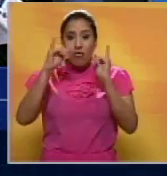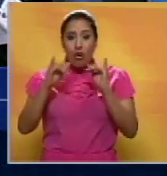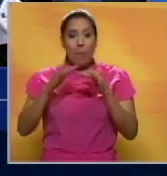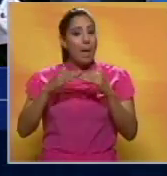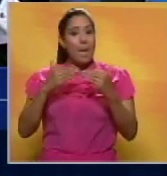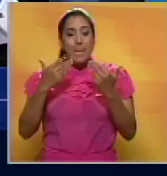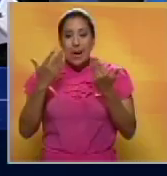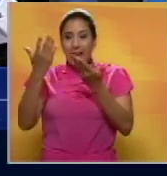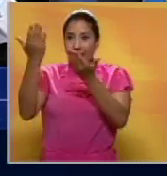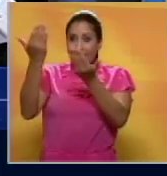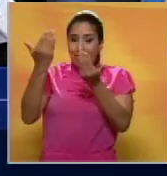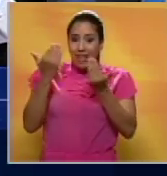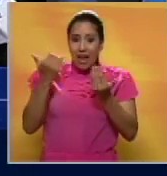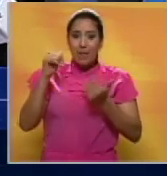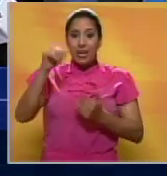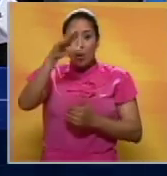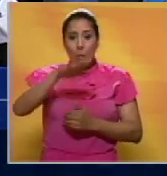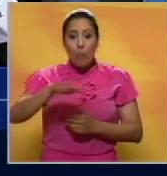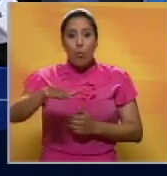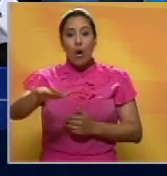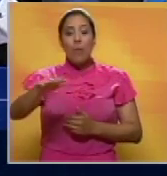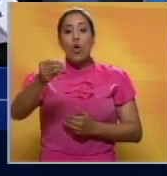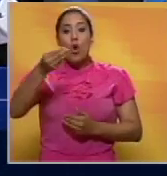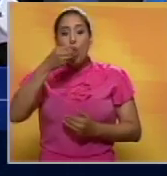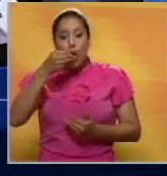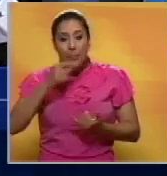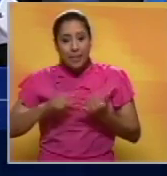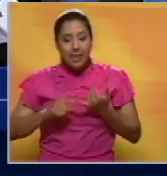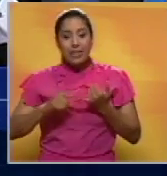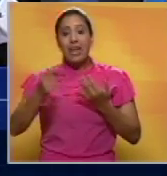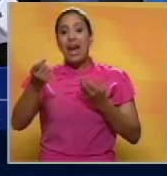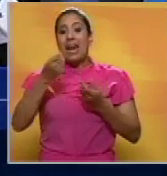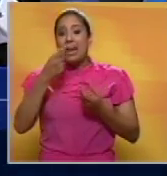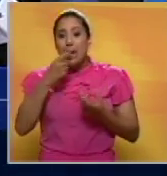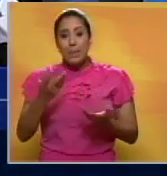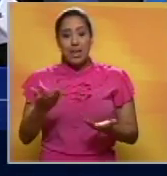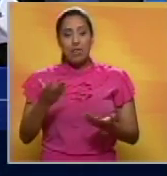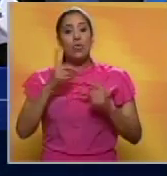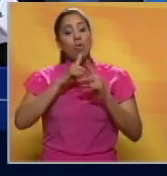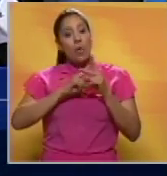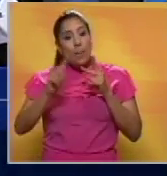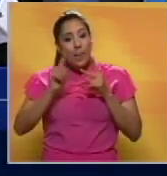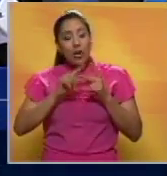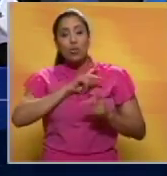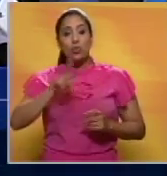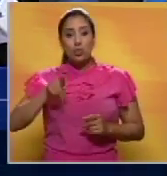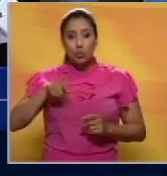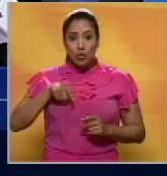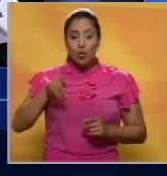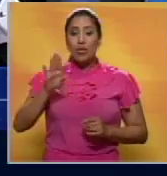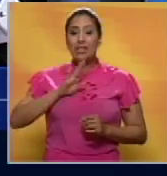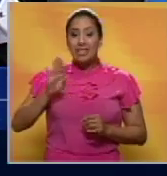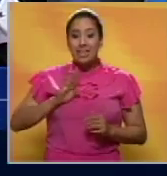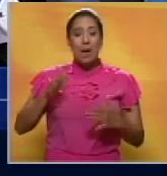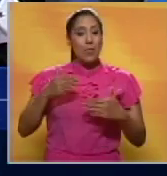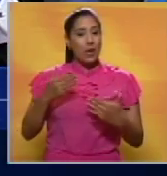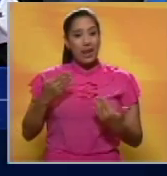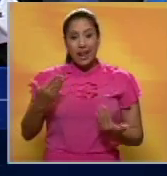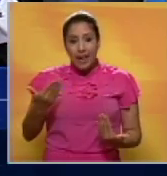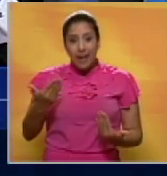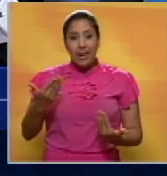instrumento para llevar a nuestro pueblo comida y alimento. Igualmente hemos solicitado